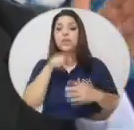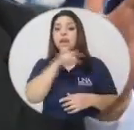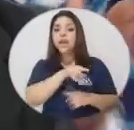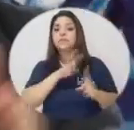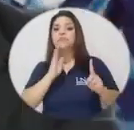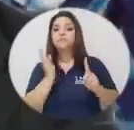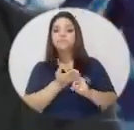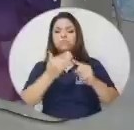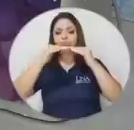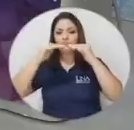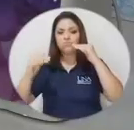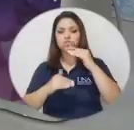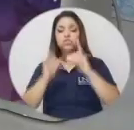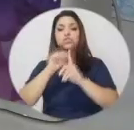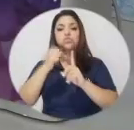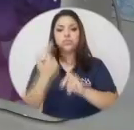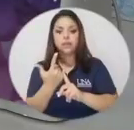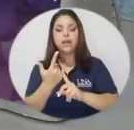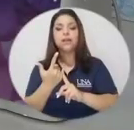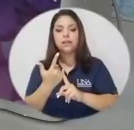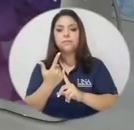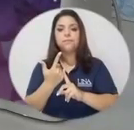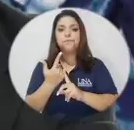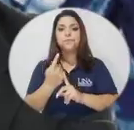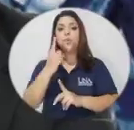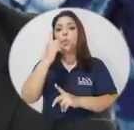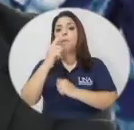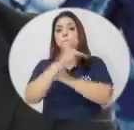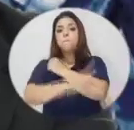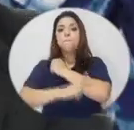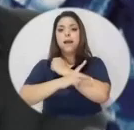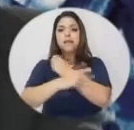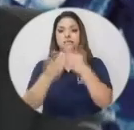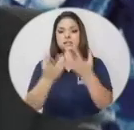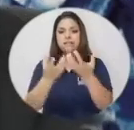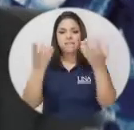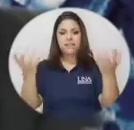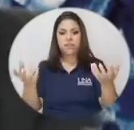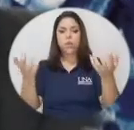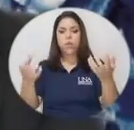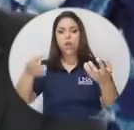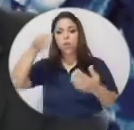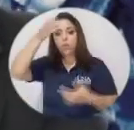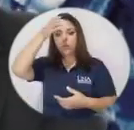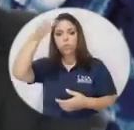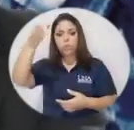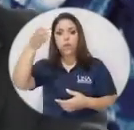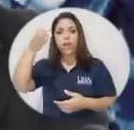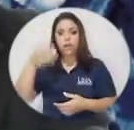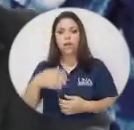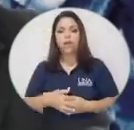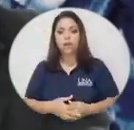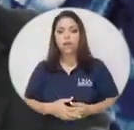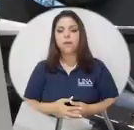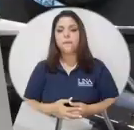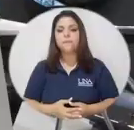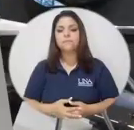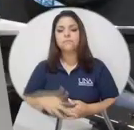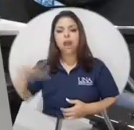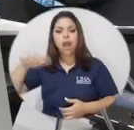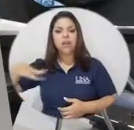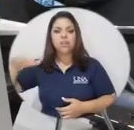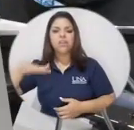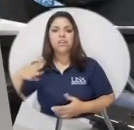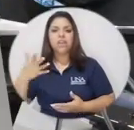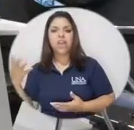una enorme desigualdad social. A un país dividido en sus visiones culturales, por una parte un